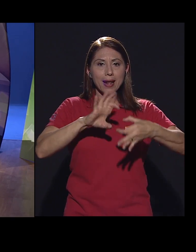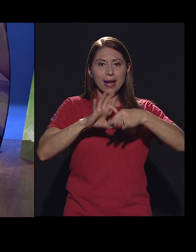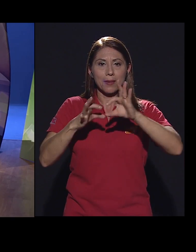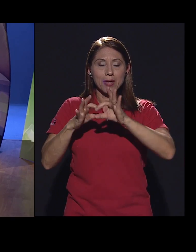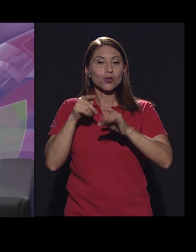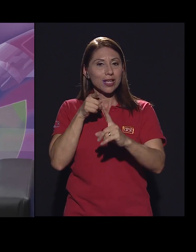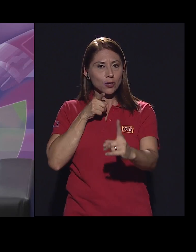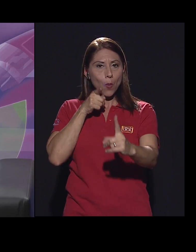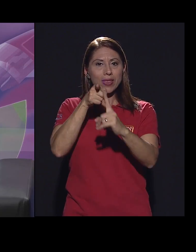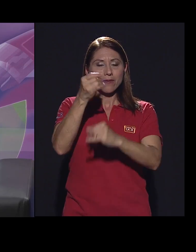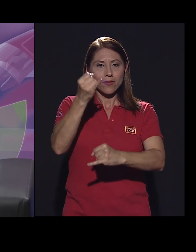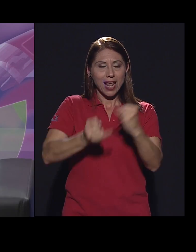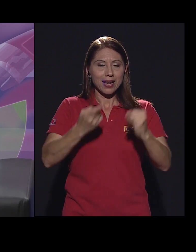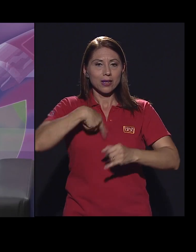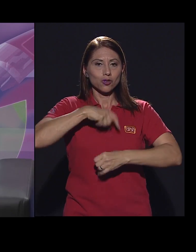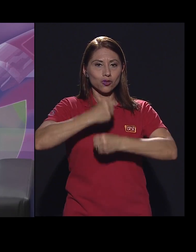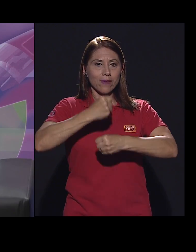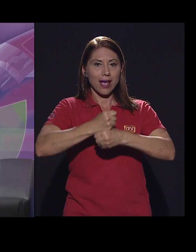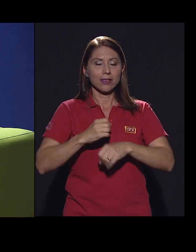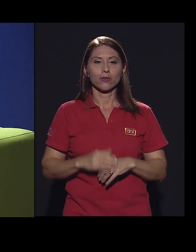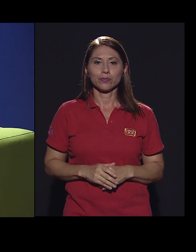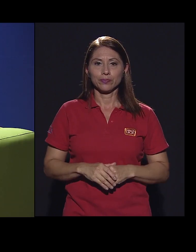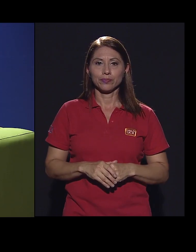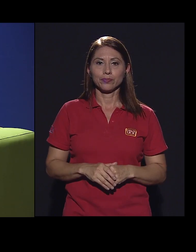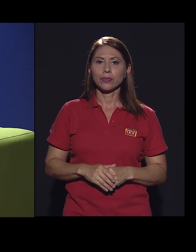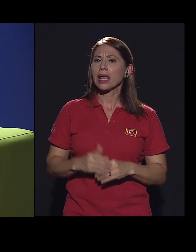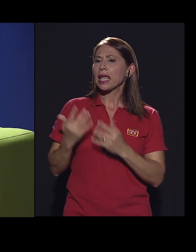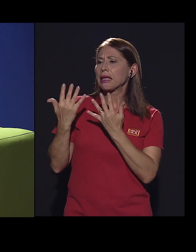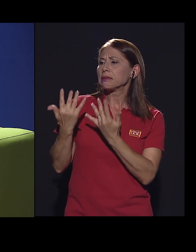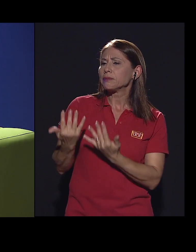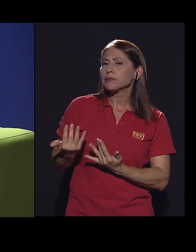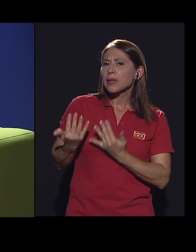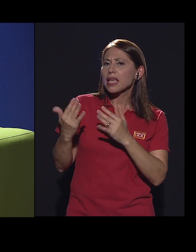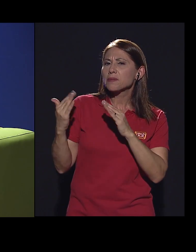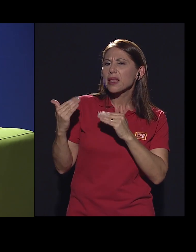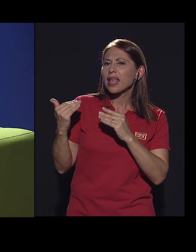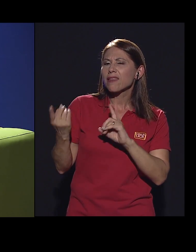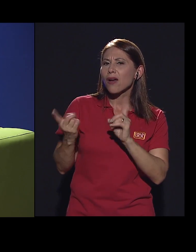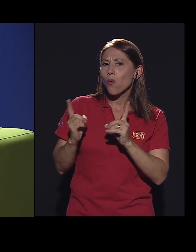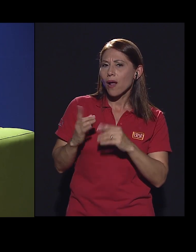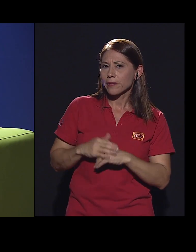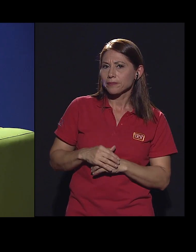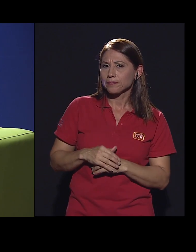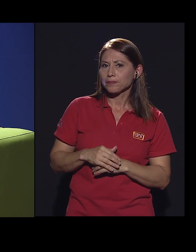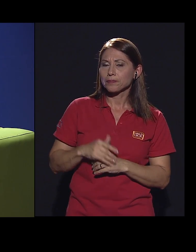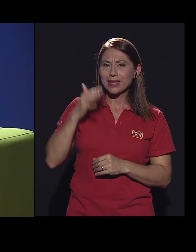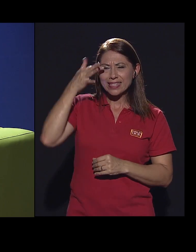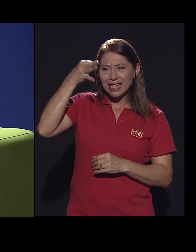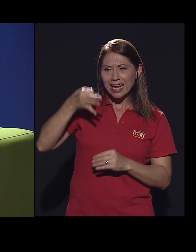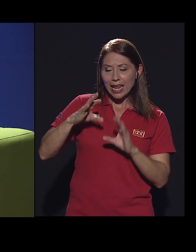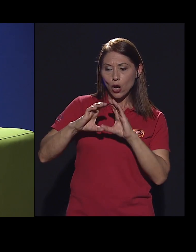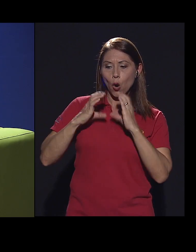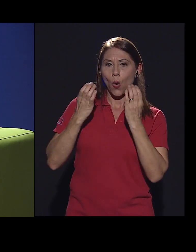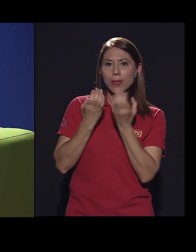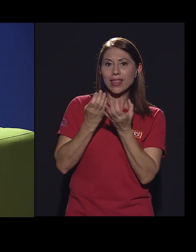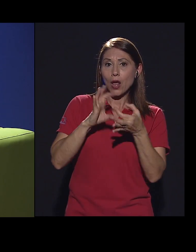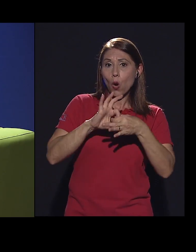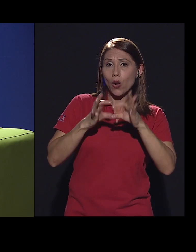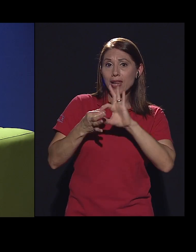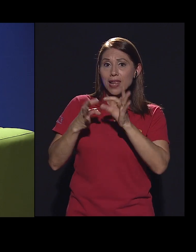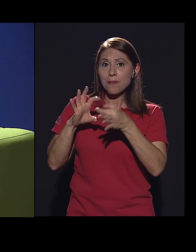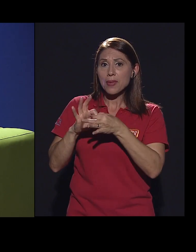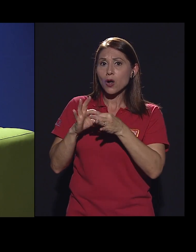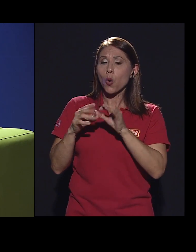final y sobre el que estamos trabajando ahora. ¿Cuál es la expectativa, verdad? ¿Cuánto se cree que estaría el Comité